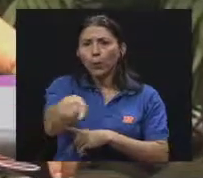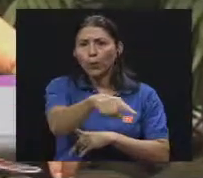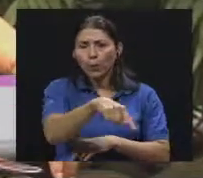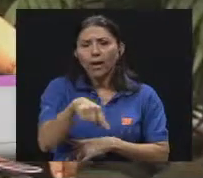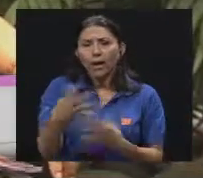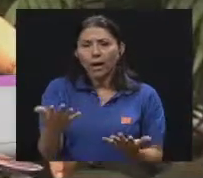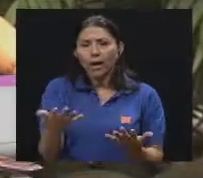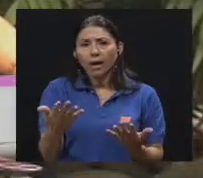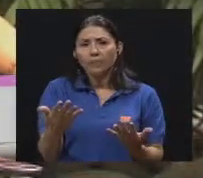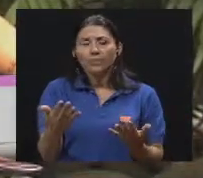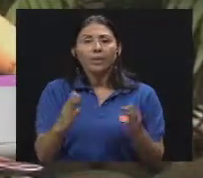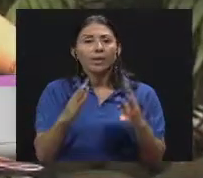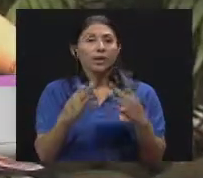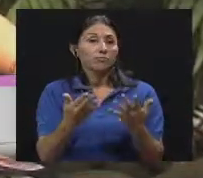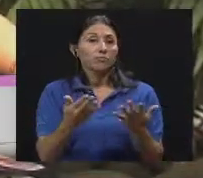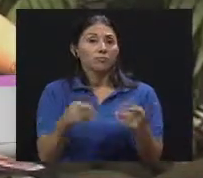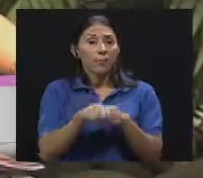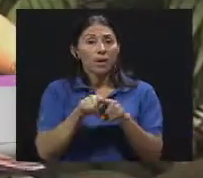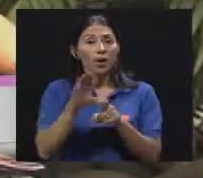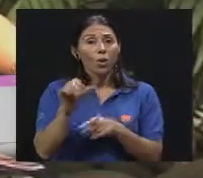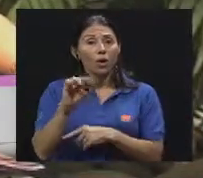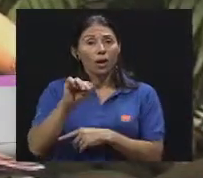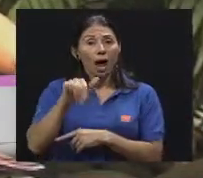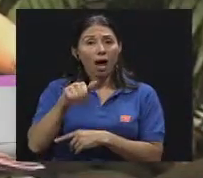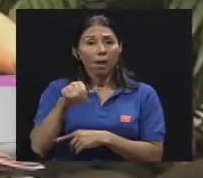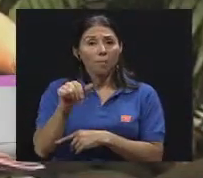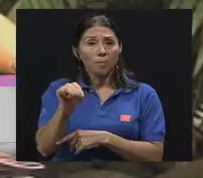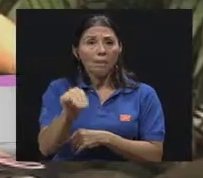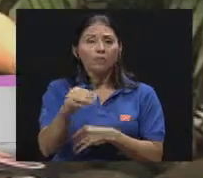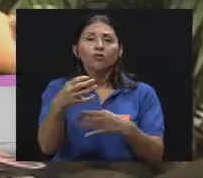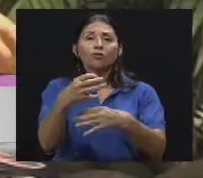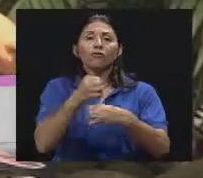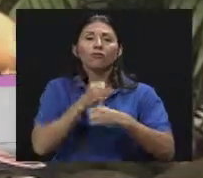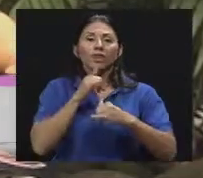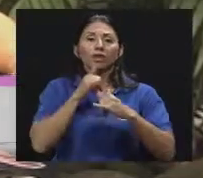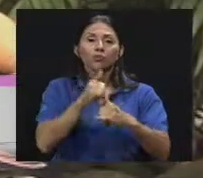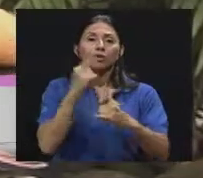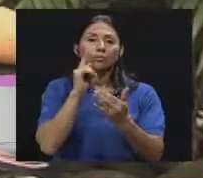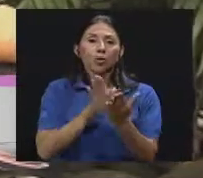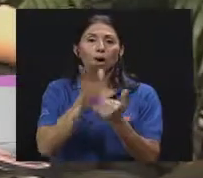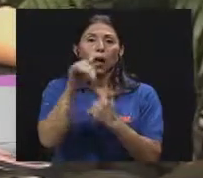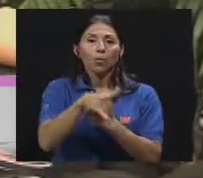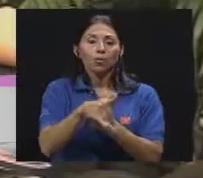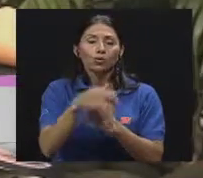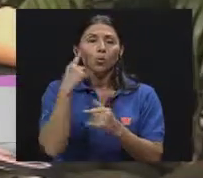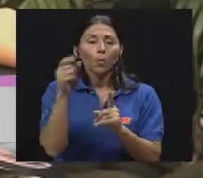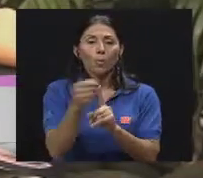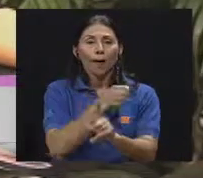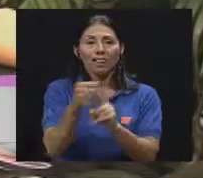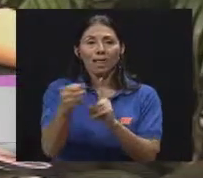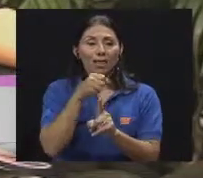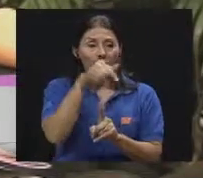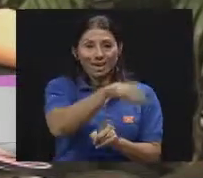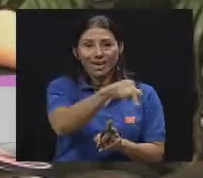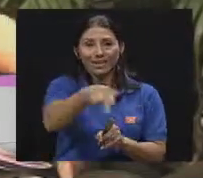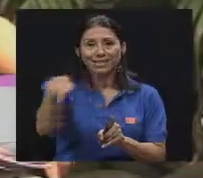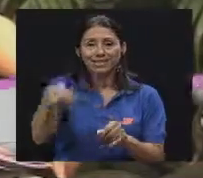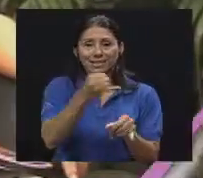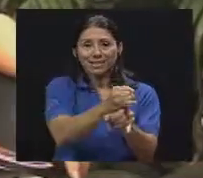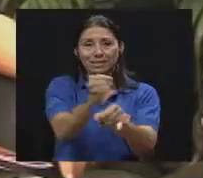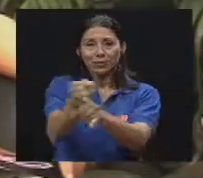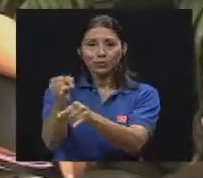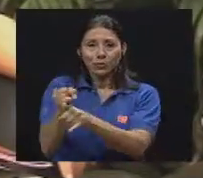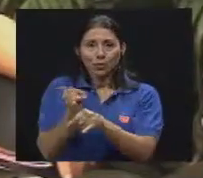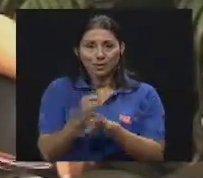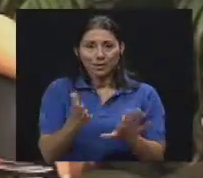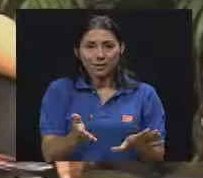centros diurnos, la atención de denuncias por abuso y maltrato específicamente en estas instituciones, ¿verdad?, en hogares de ancianos y